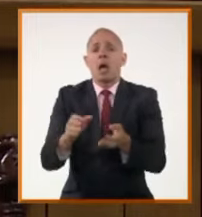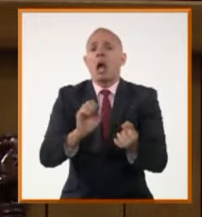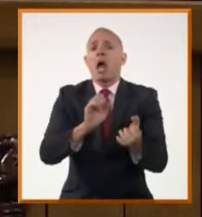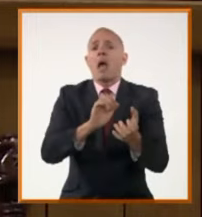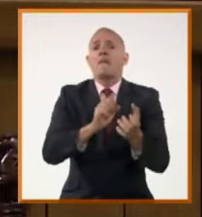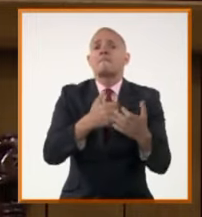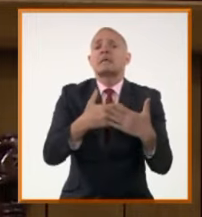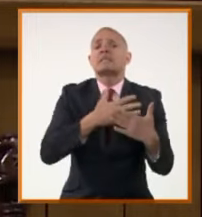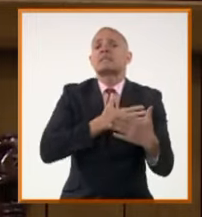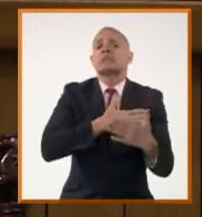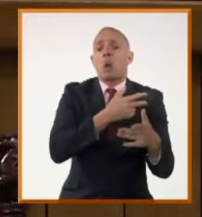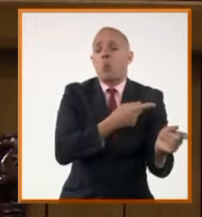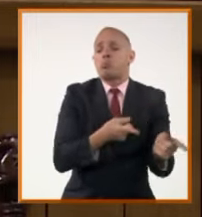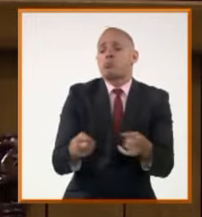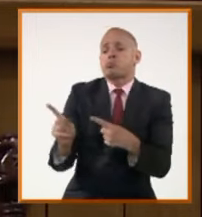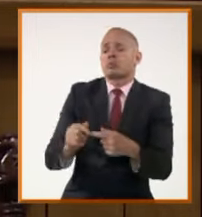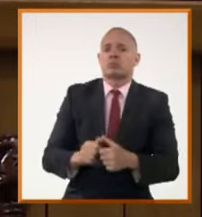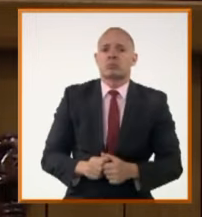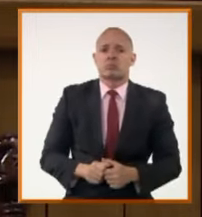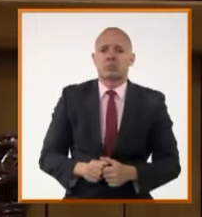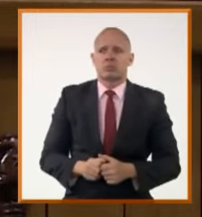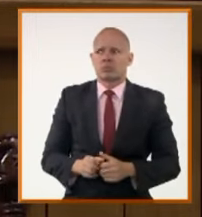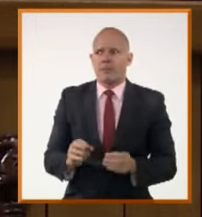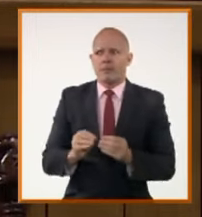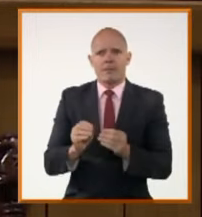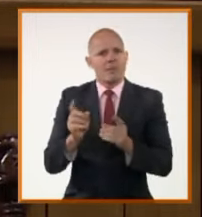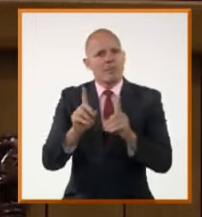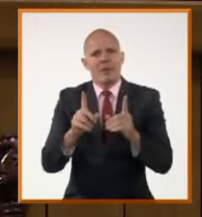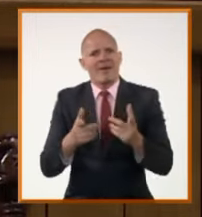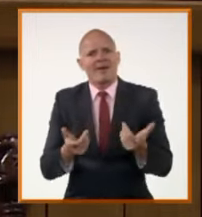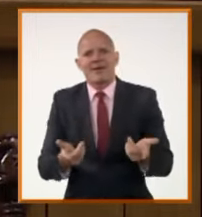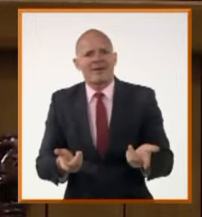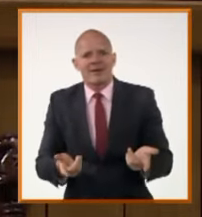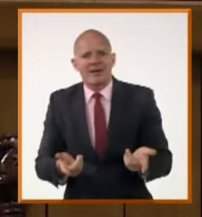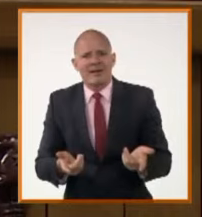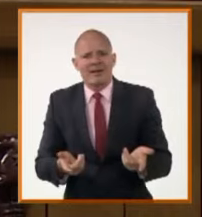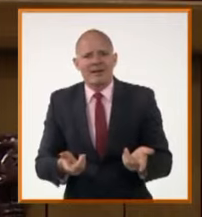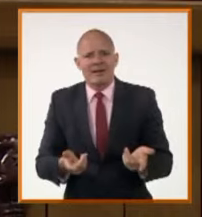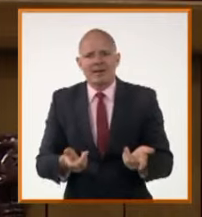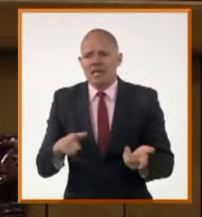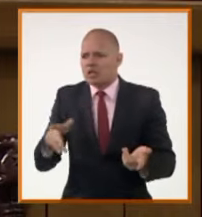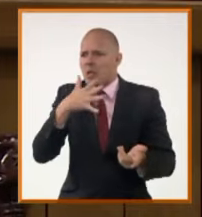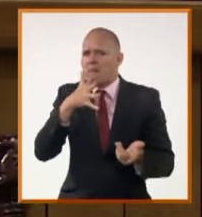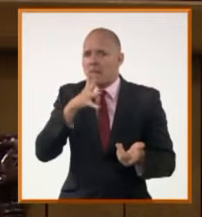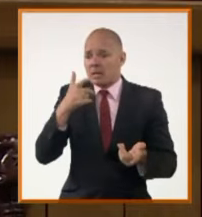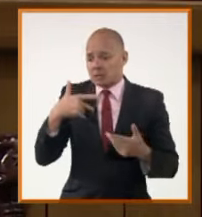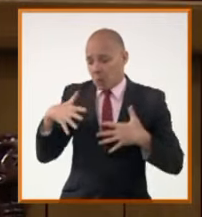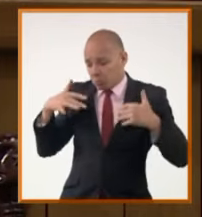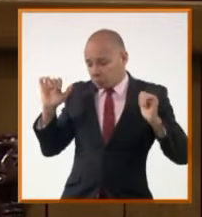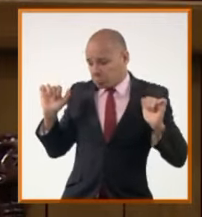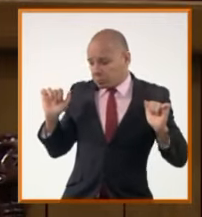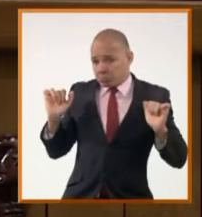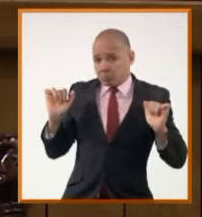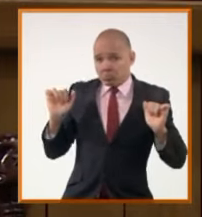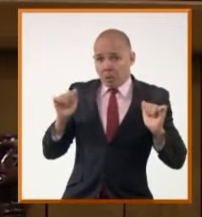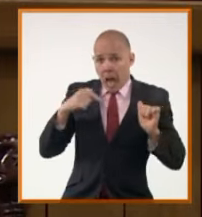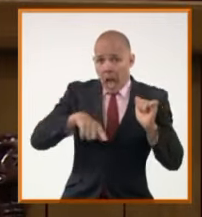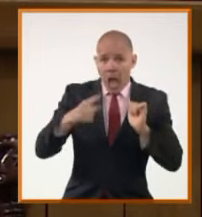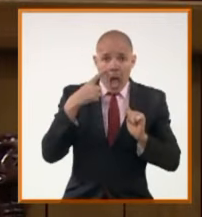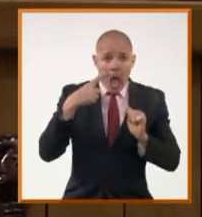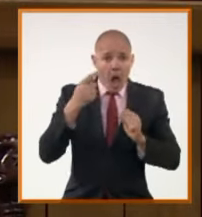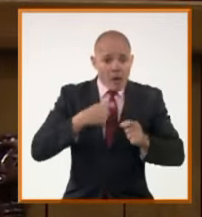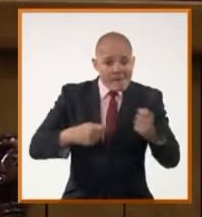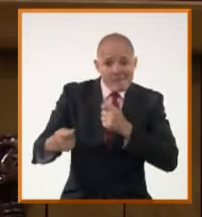usted dejó de ser el ente principal de la economía y pasó a ser un complemento. Y no es eso para lo